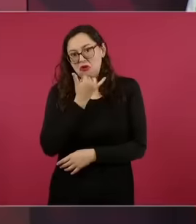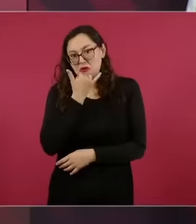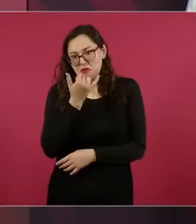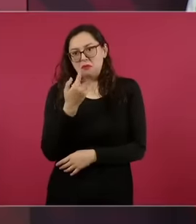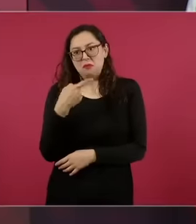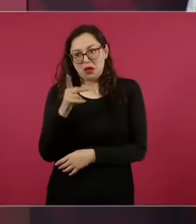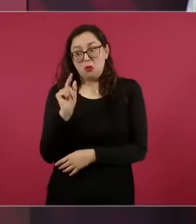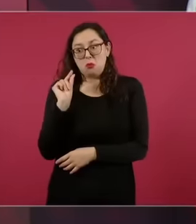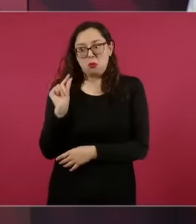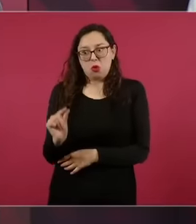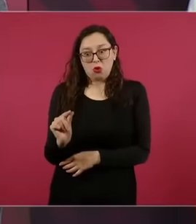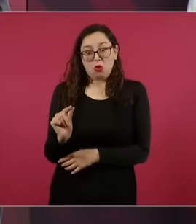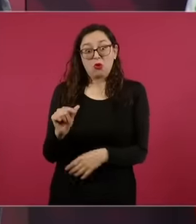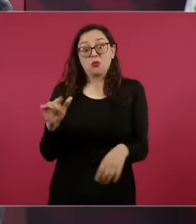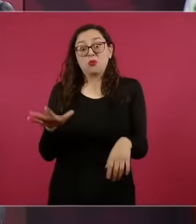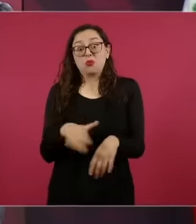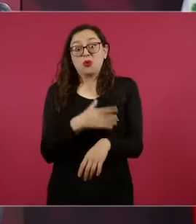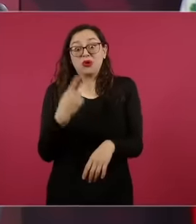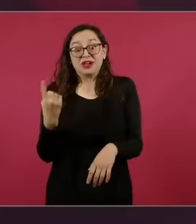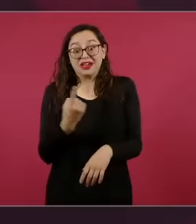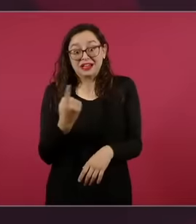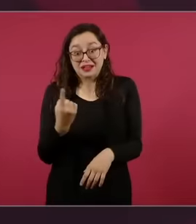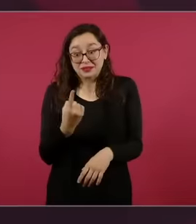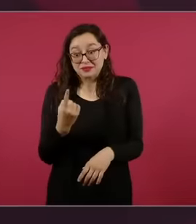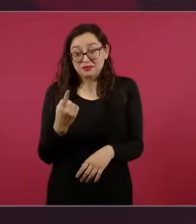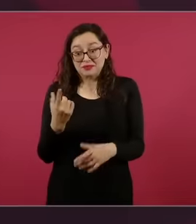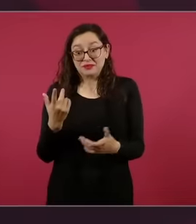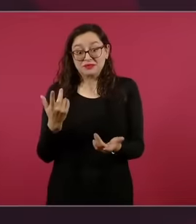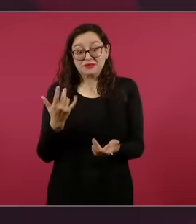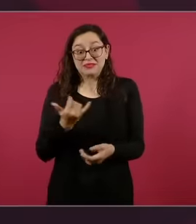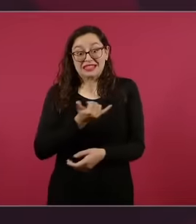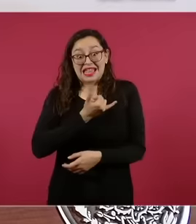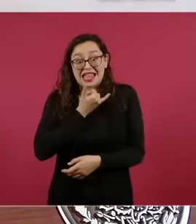muchos, porque los errores nuestros